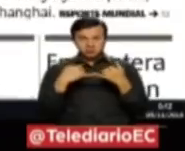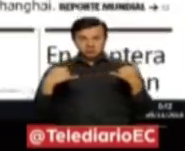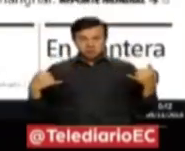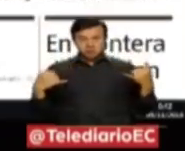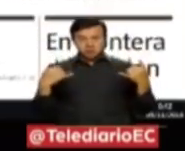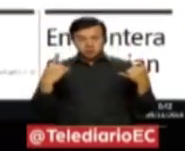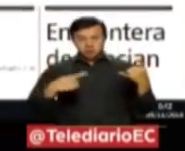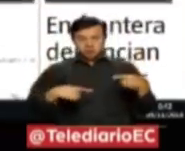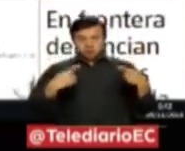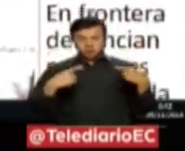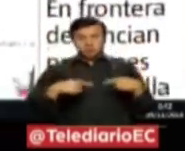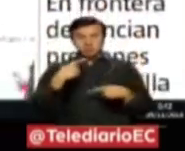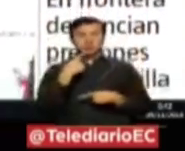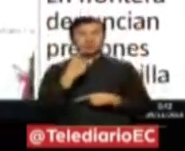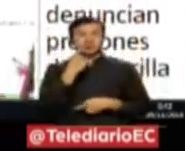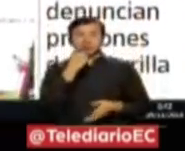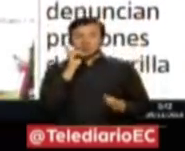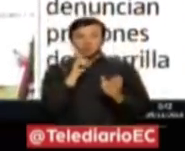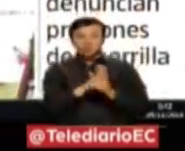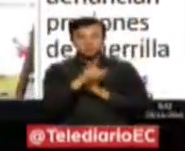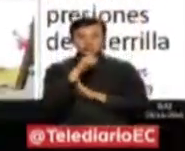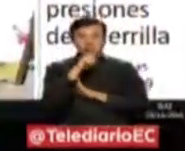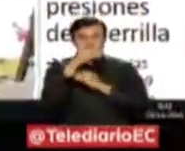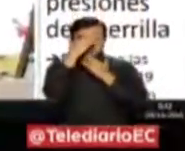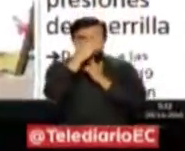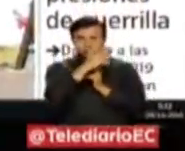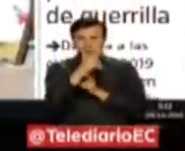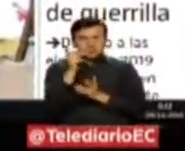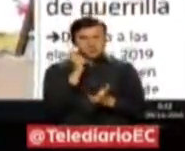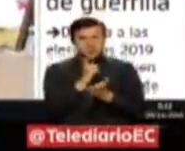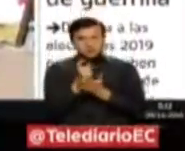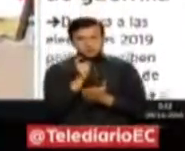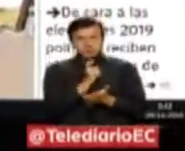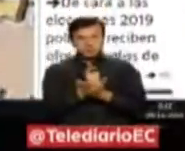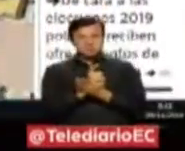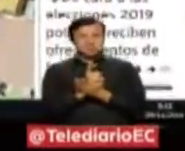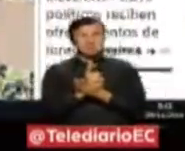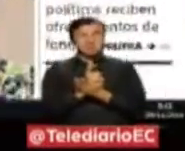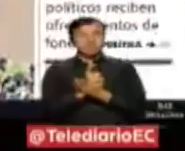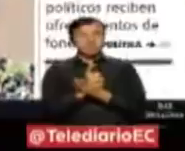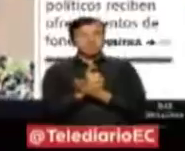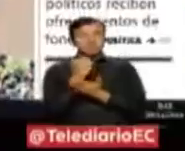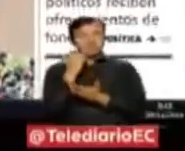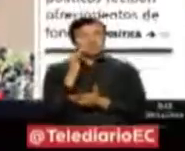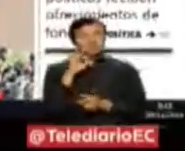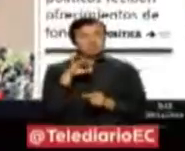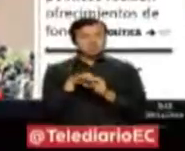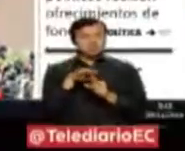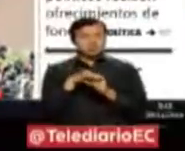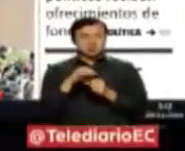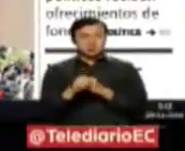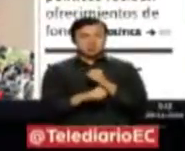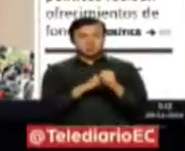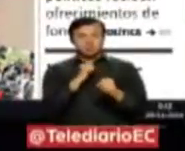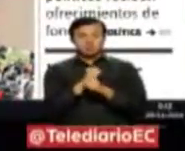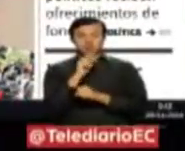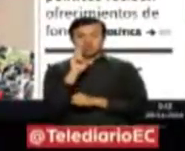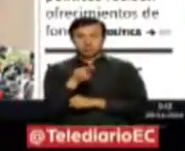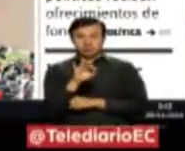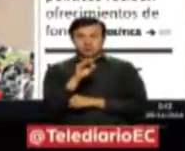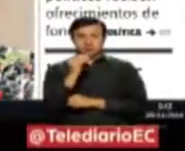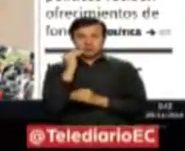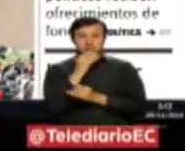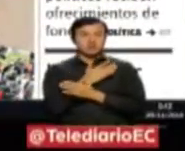denuncian presiones de la guerrilla. De cara a las elecciones del 2019, se